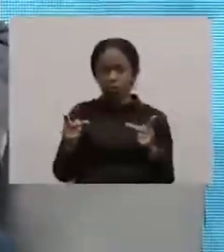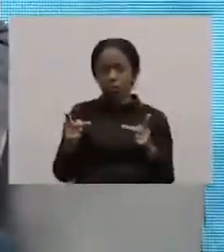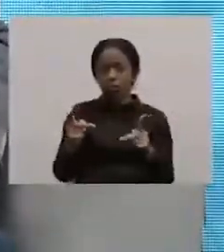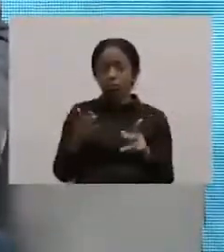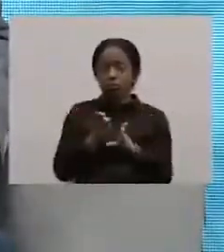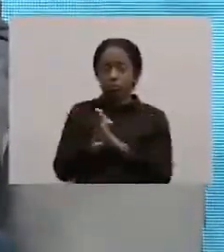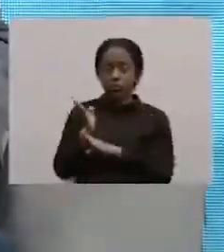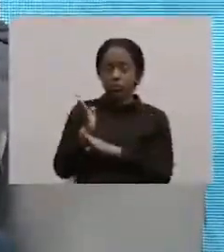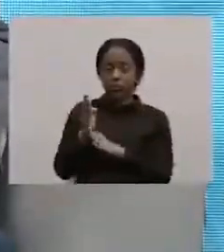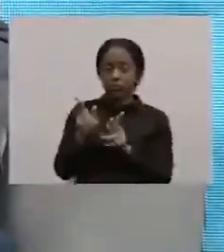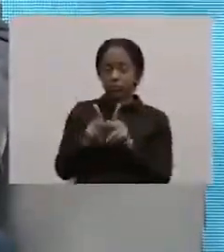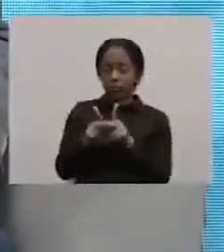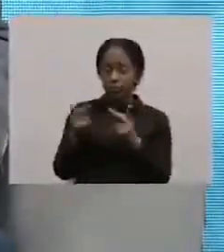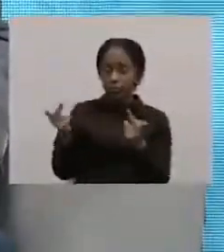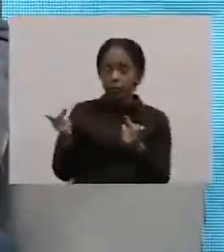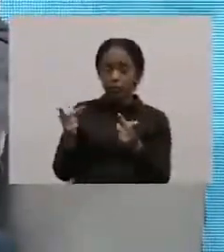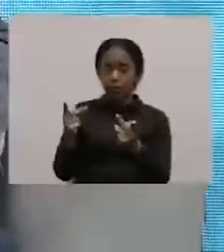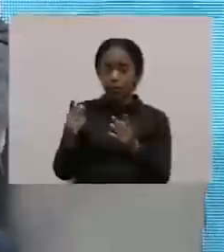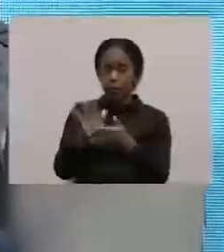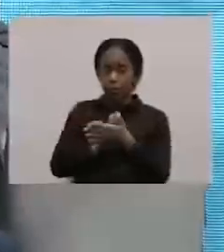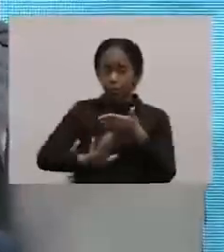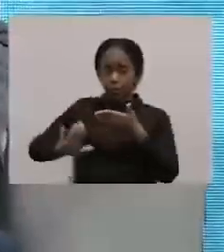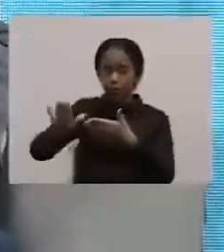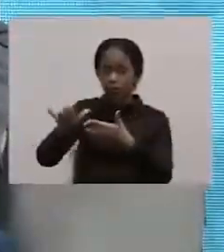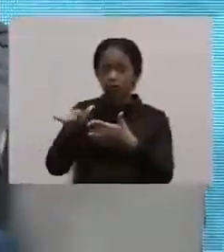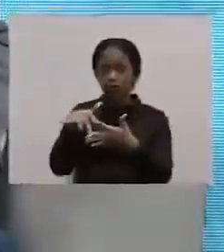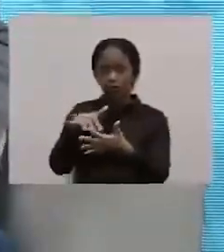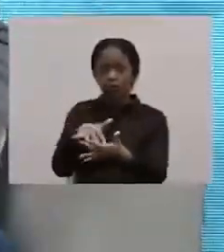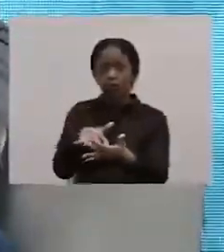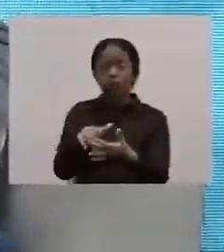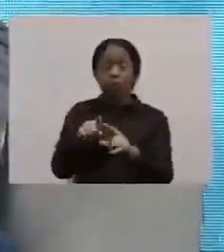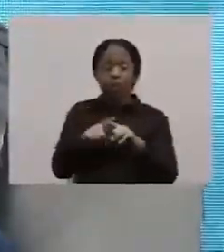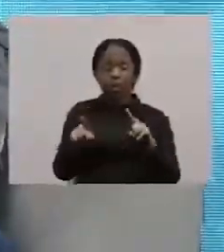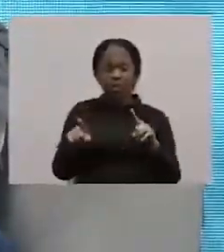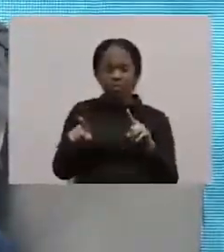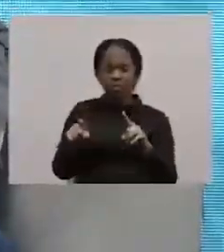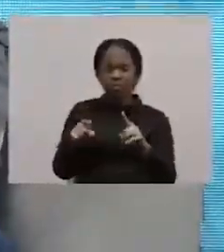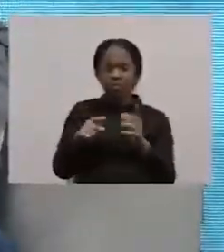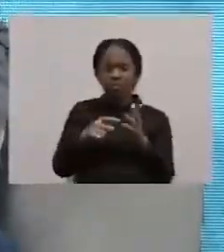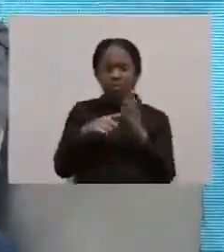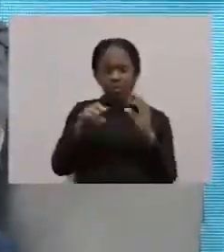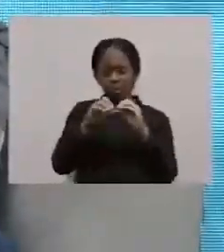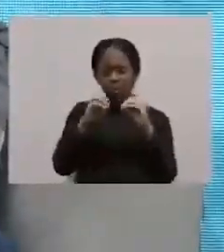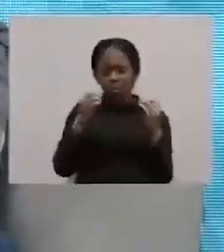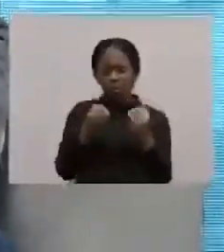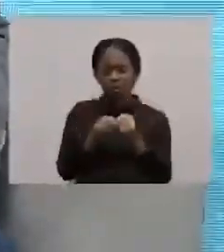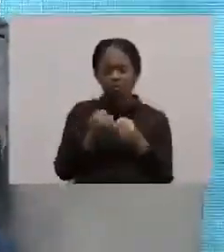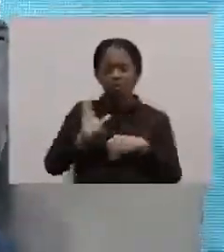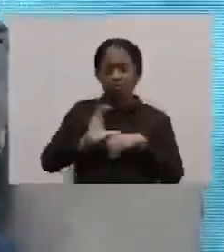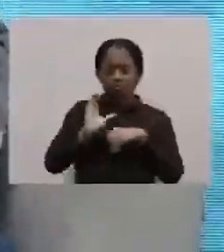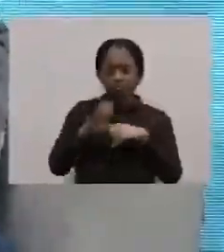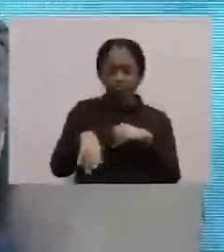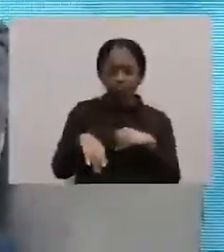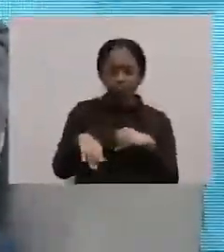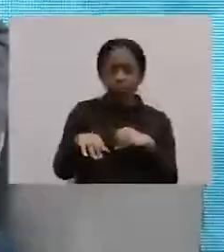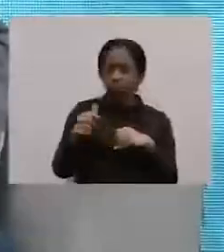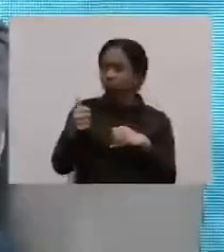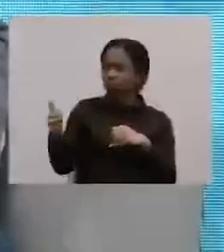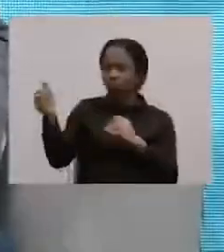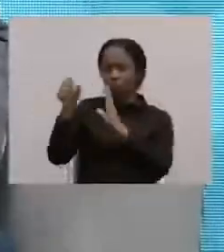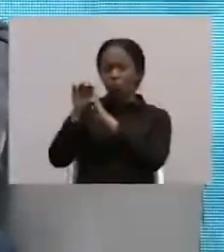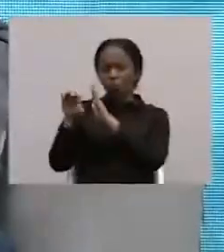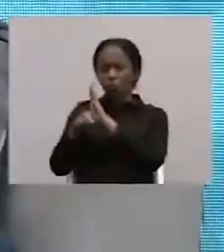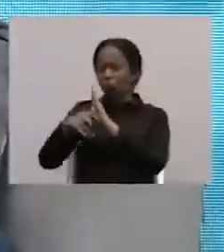periodismo. Sin embargo, la colegiación obligatoria, según una decisión de la Suprema Corte de